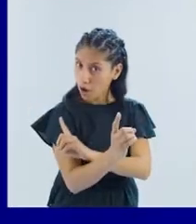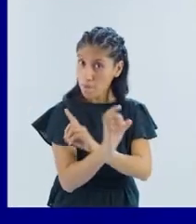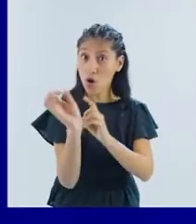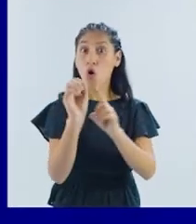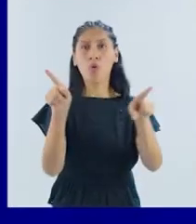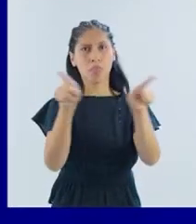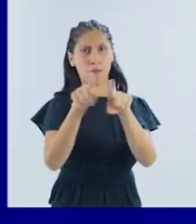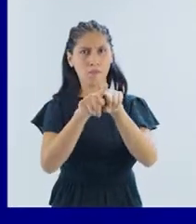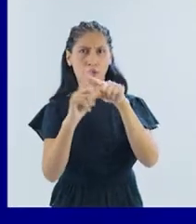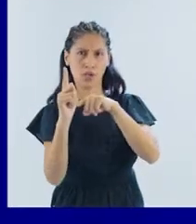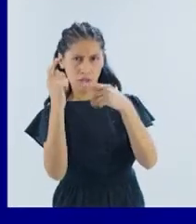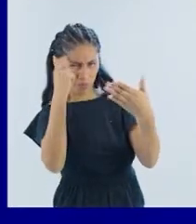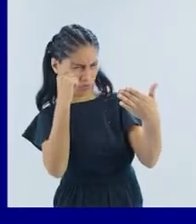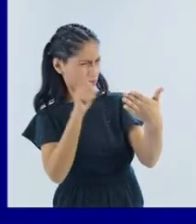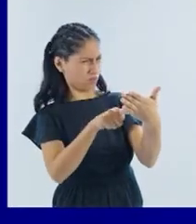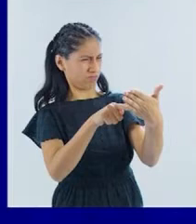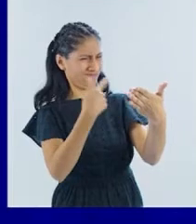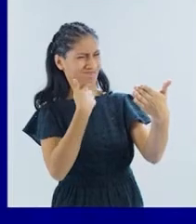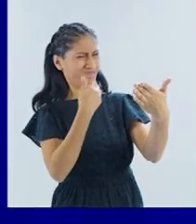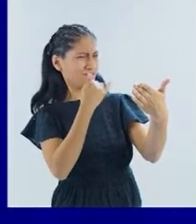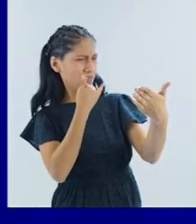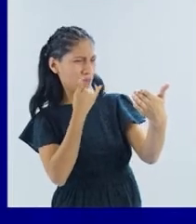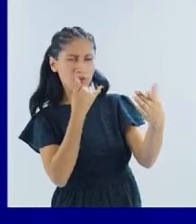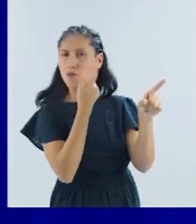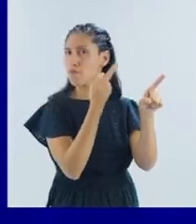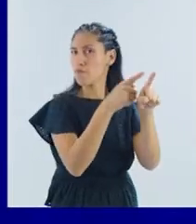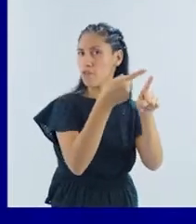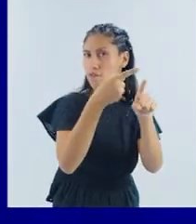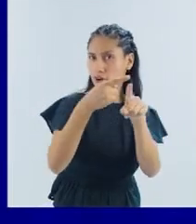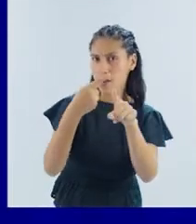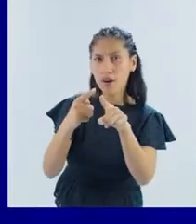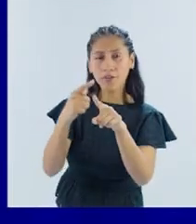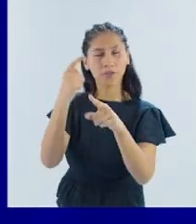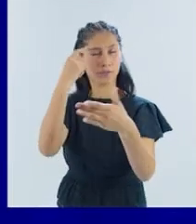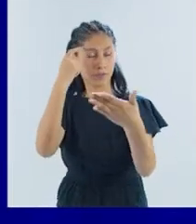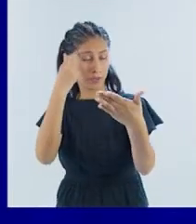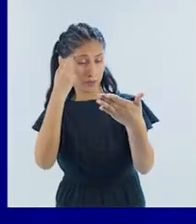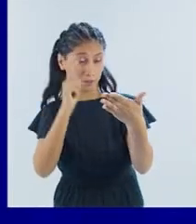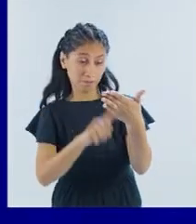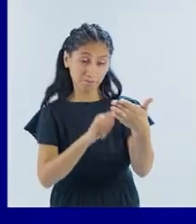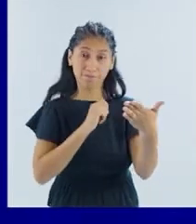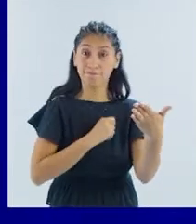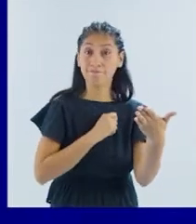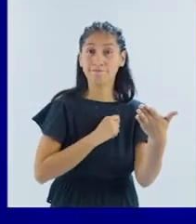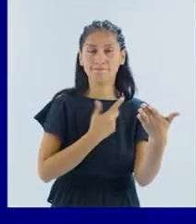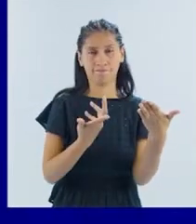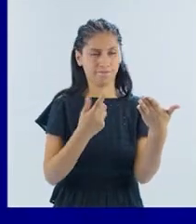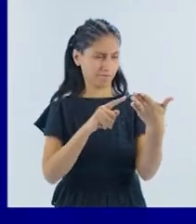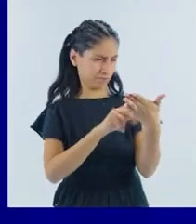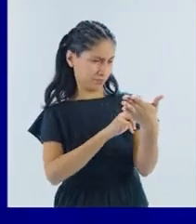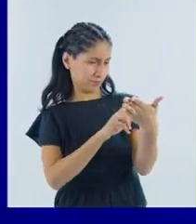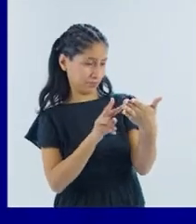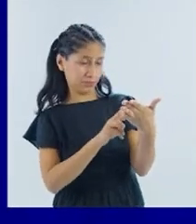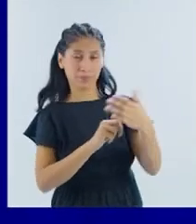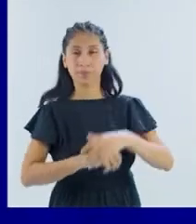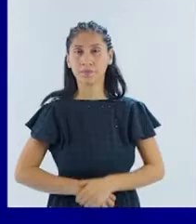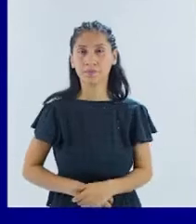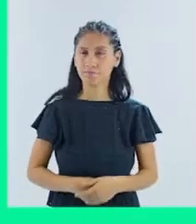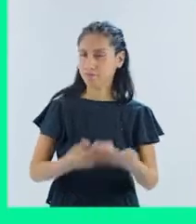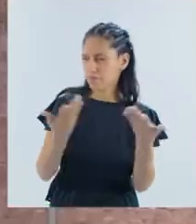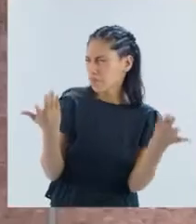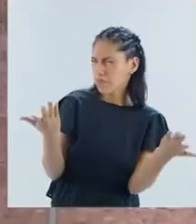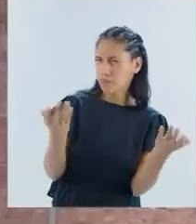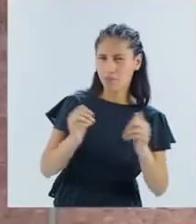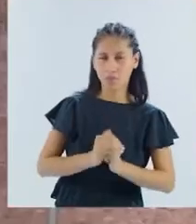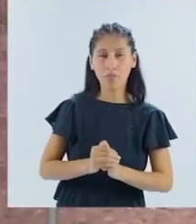apelativa presente en el desarrollo de los argumentos, aparecerá la función representativa, en la parte en la que se expone la